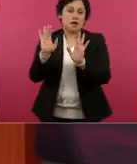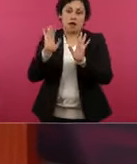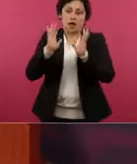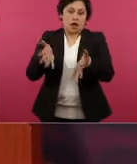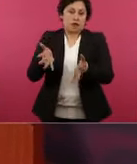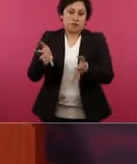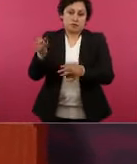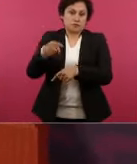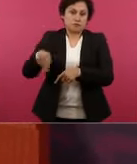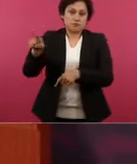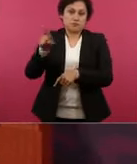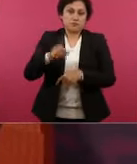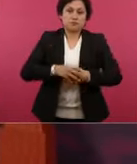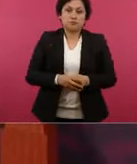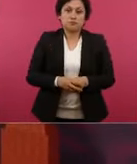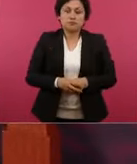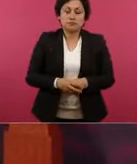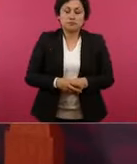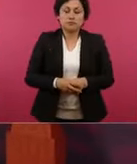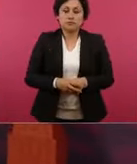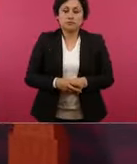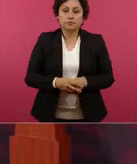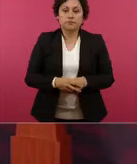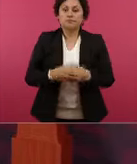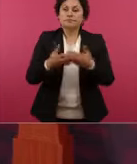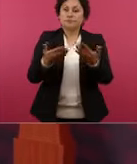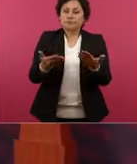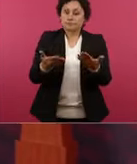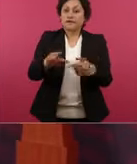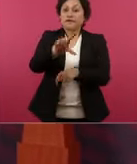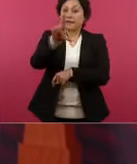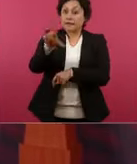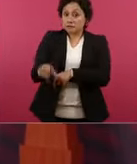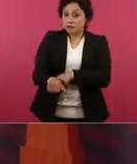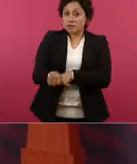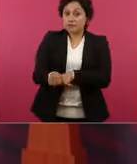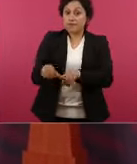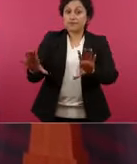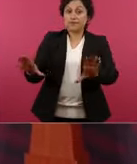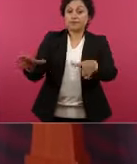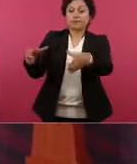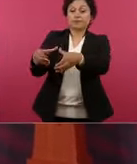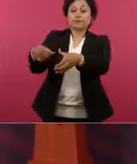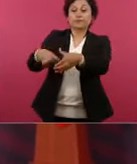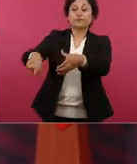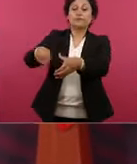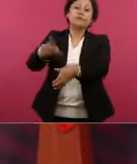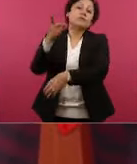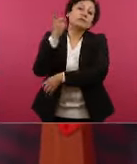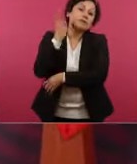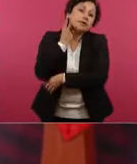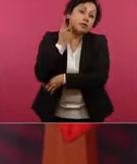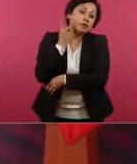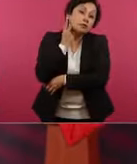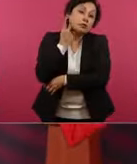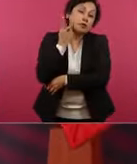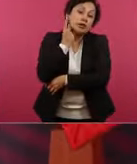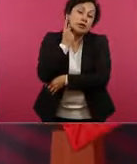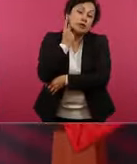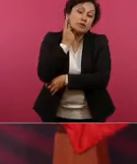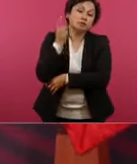Y es la Cámara de Diputados la que tiene la facultad exclusiva,